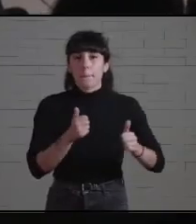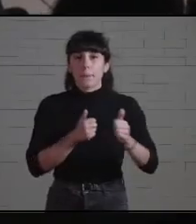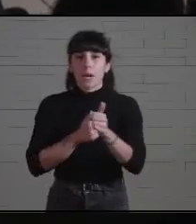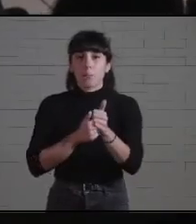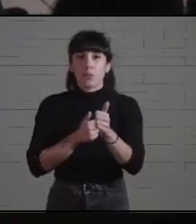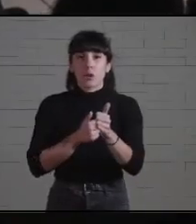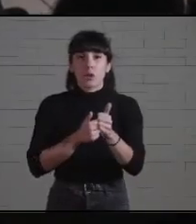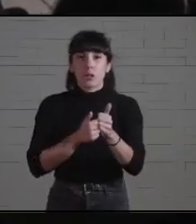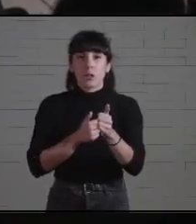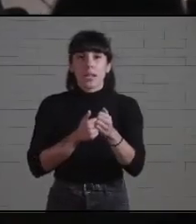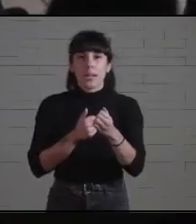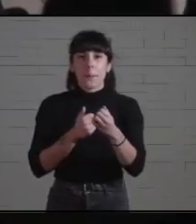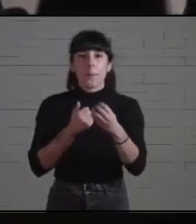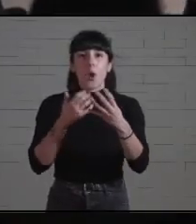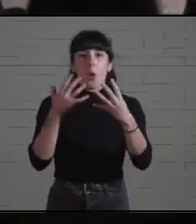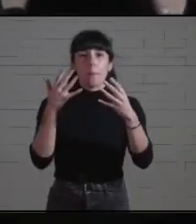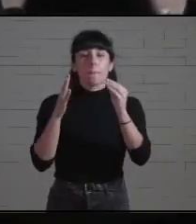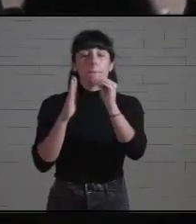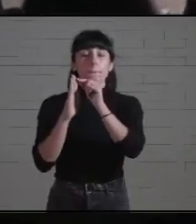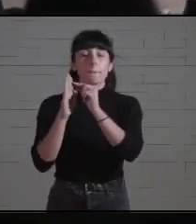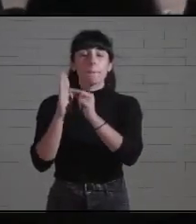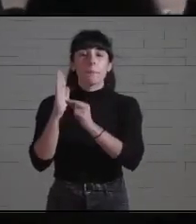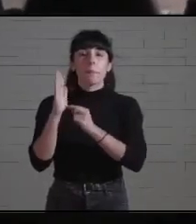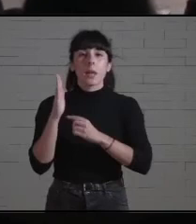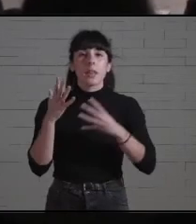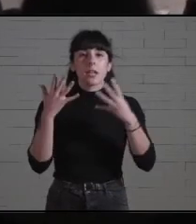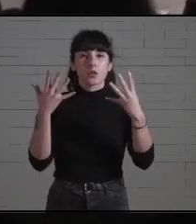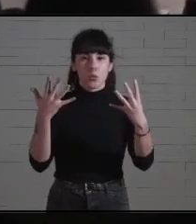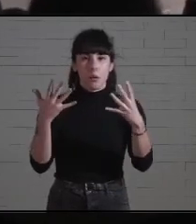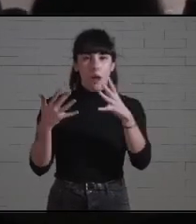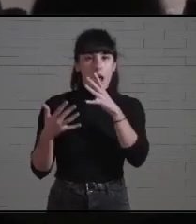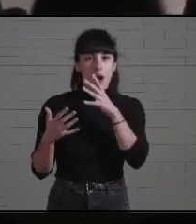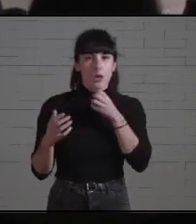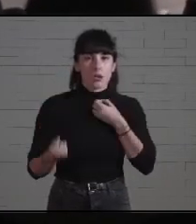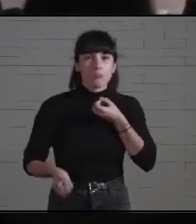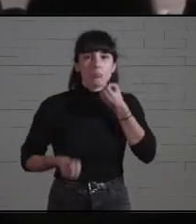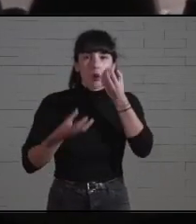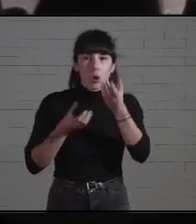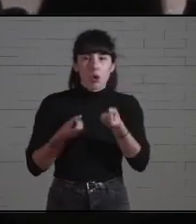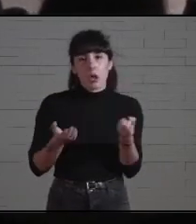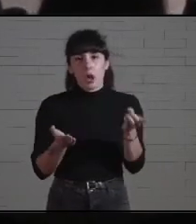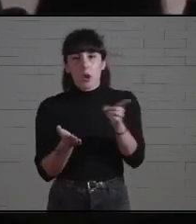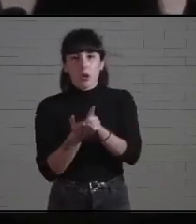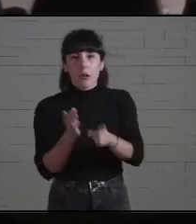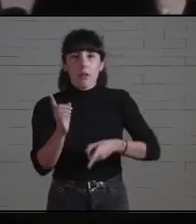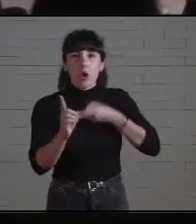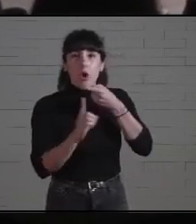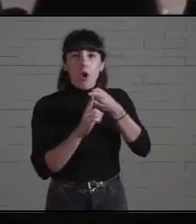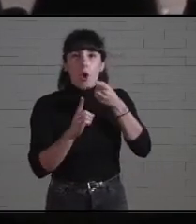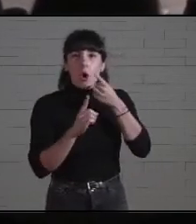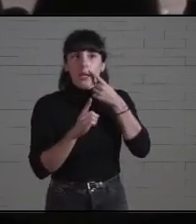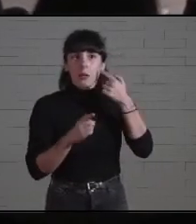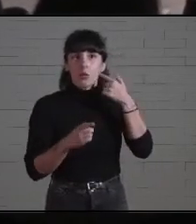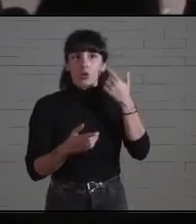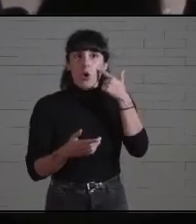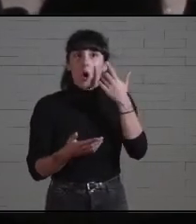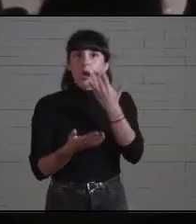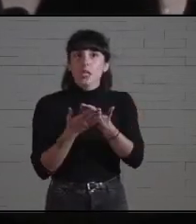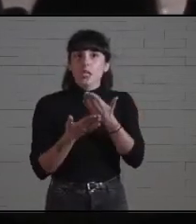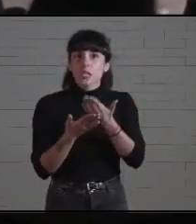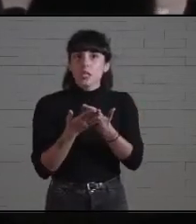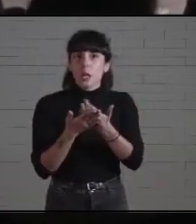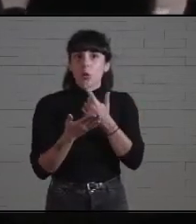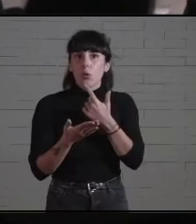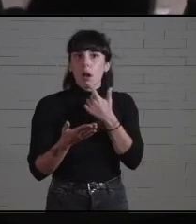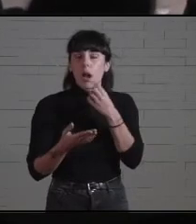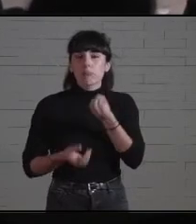nos parecen prioritarias 9 medidas, y las voy a volver a mencionar para que asegurarme que he dicho todo, porque me he perdido ahí un momento, he